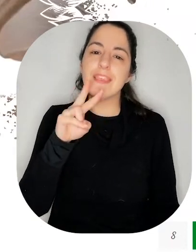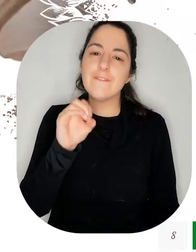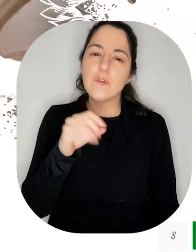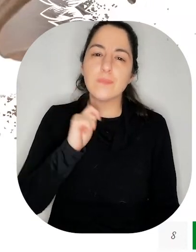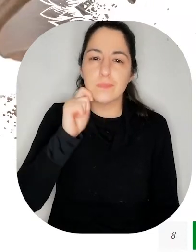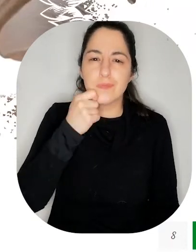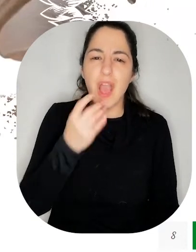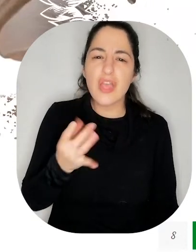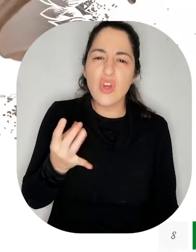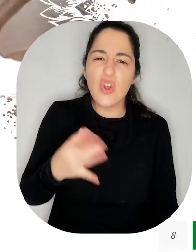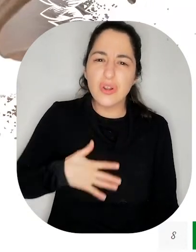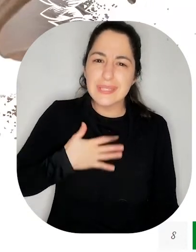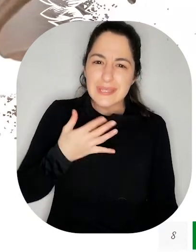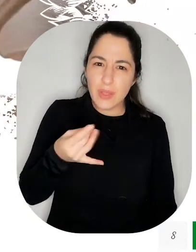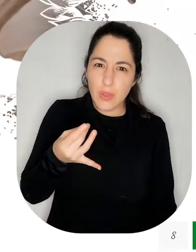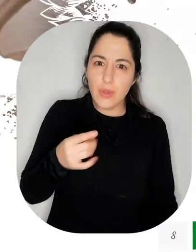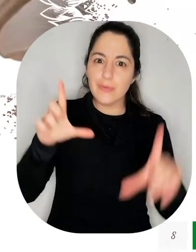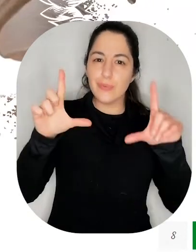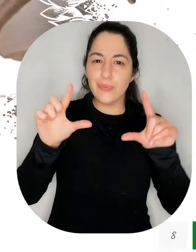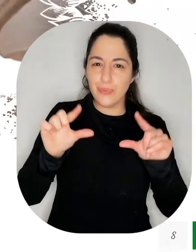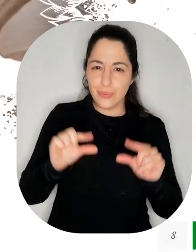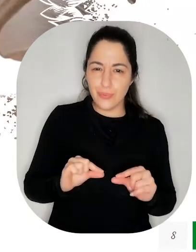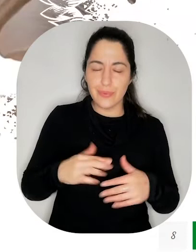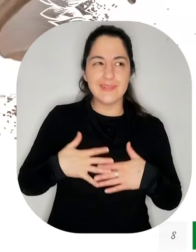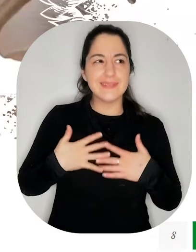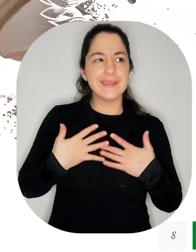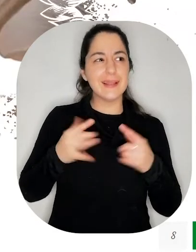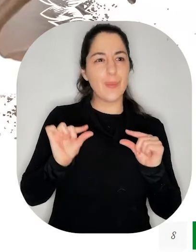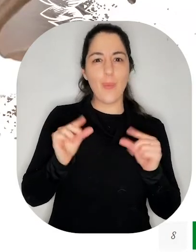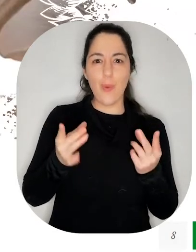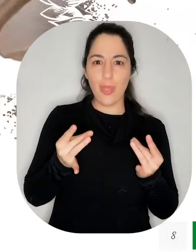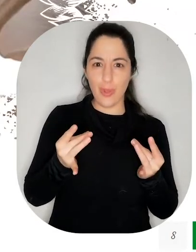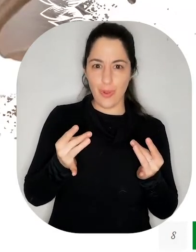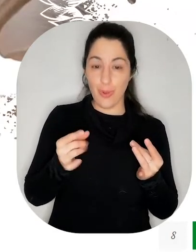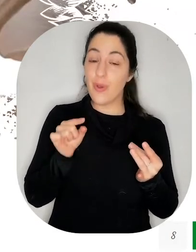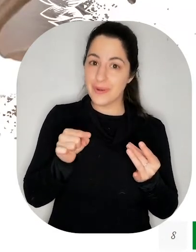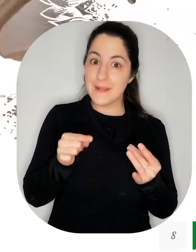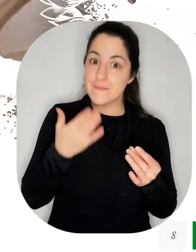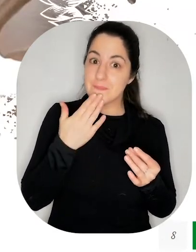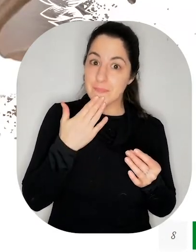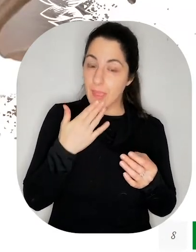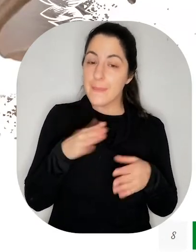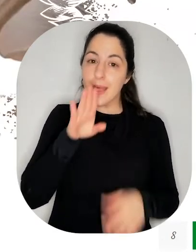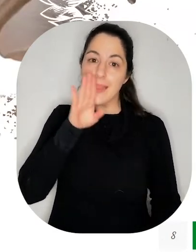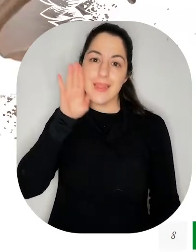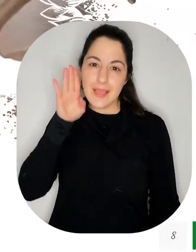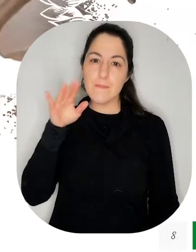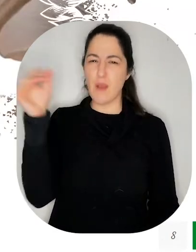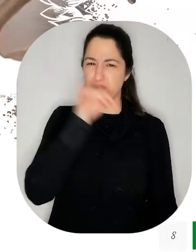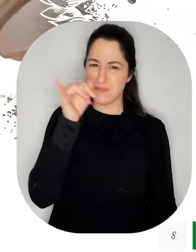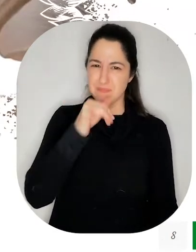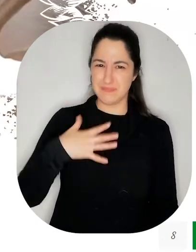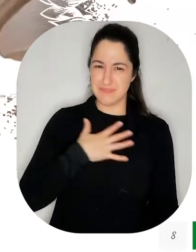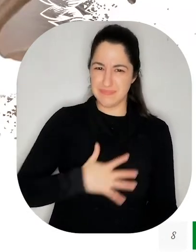dolor directamente por un lado, y al disminuir la inflamación. Tiene efectos